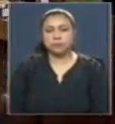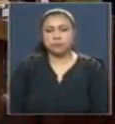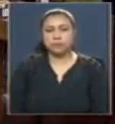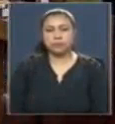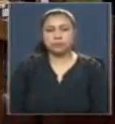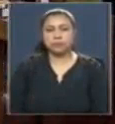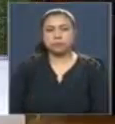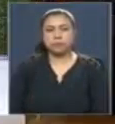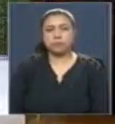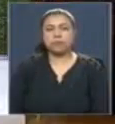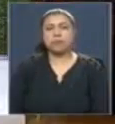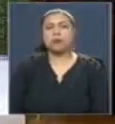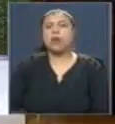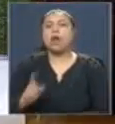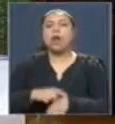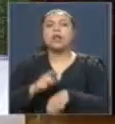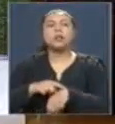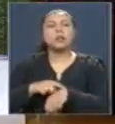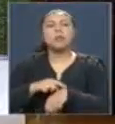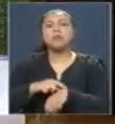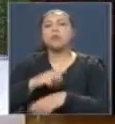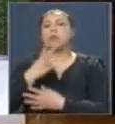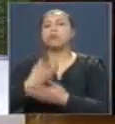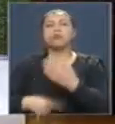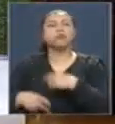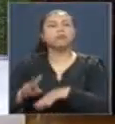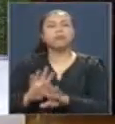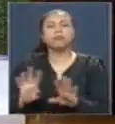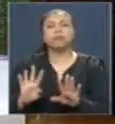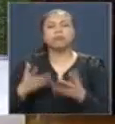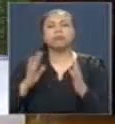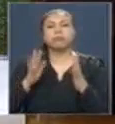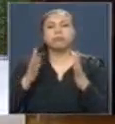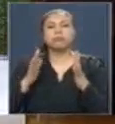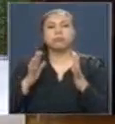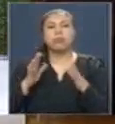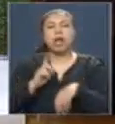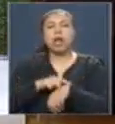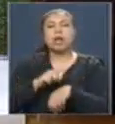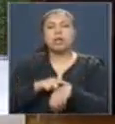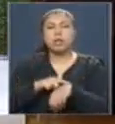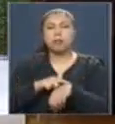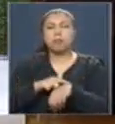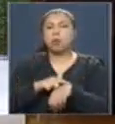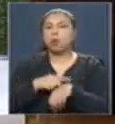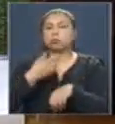Se acabó su tiempo, el tiempo íntegro.